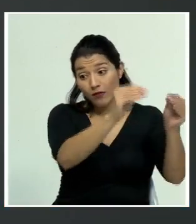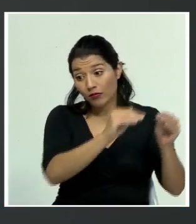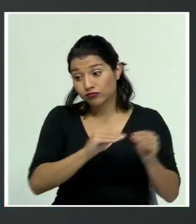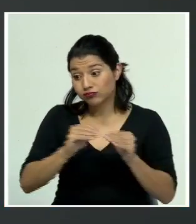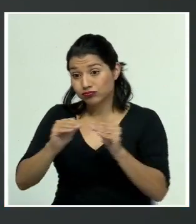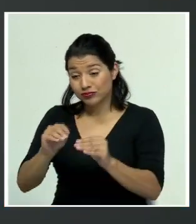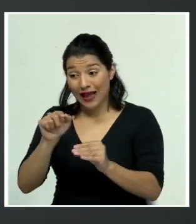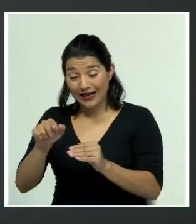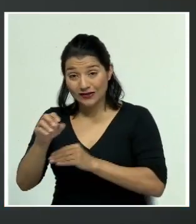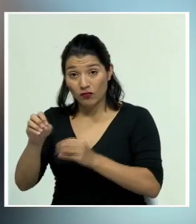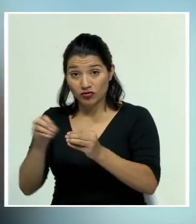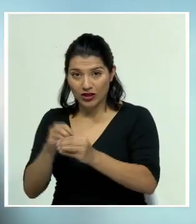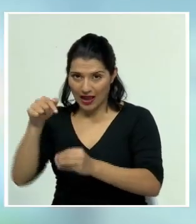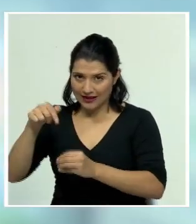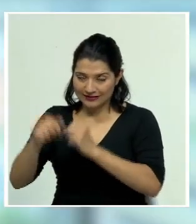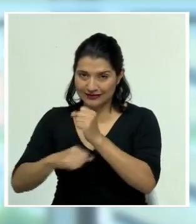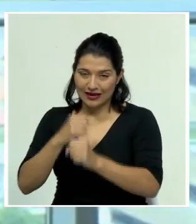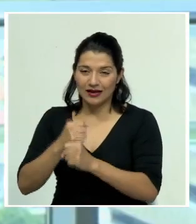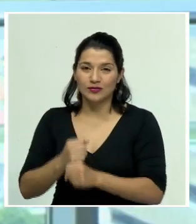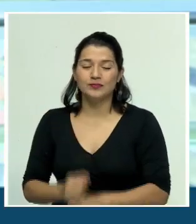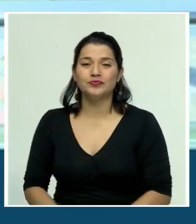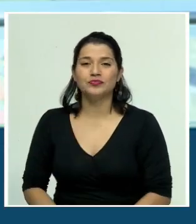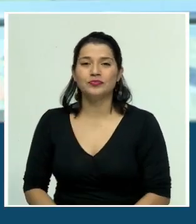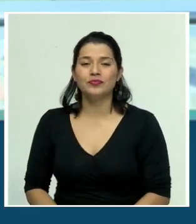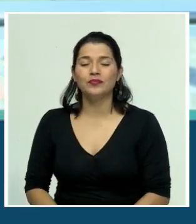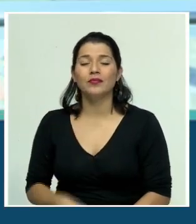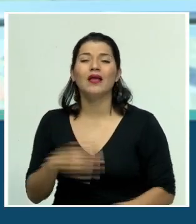año. Ellos revisan